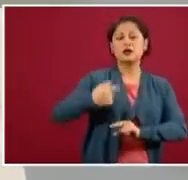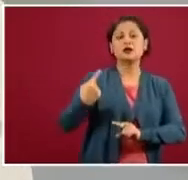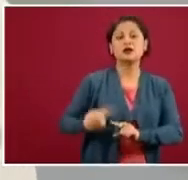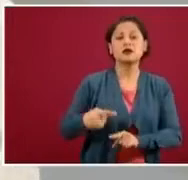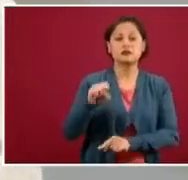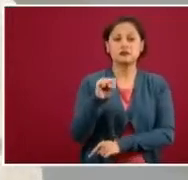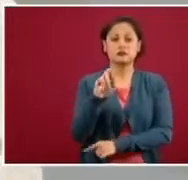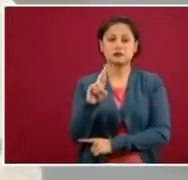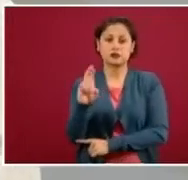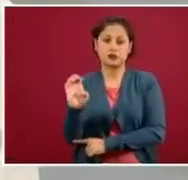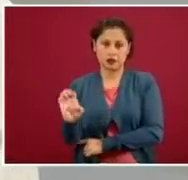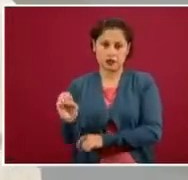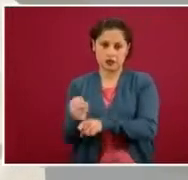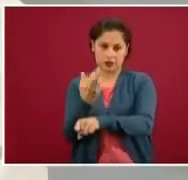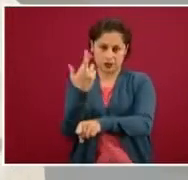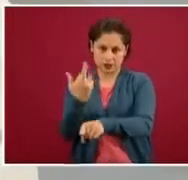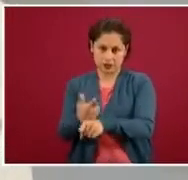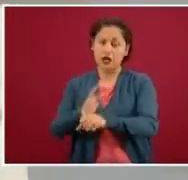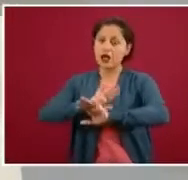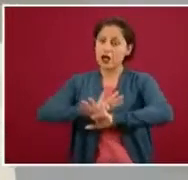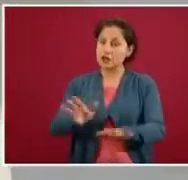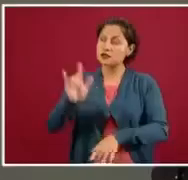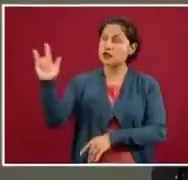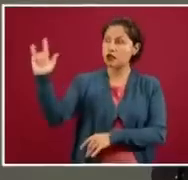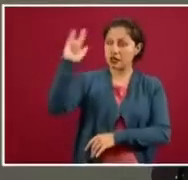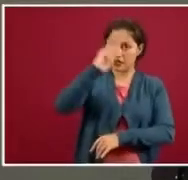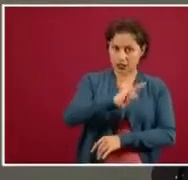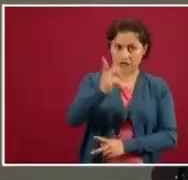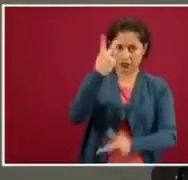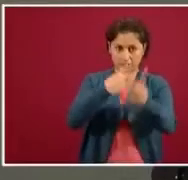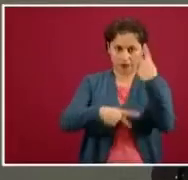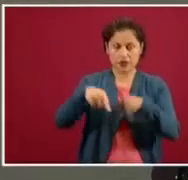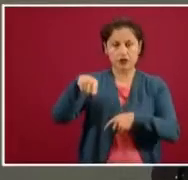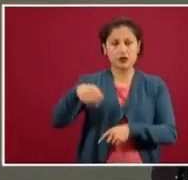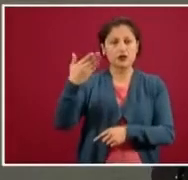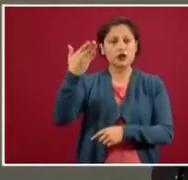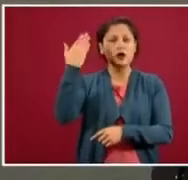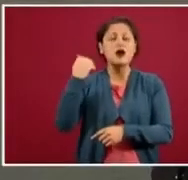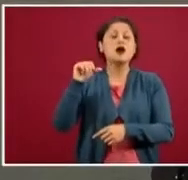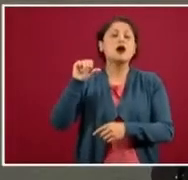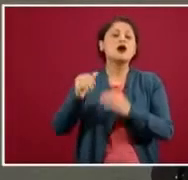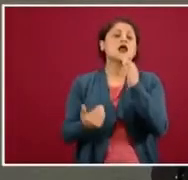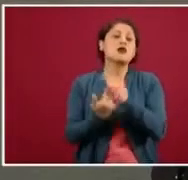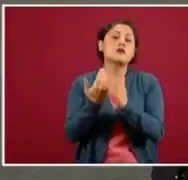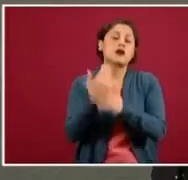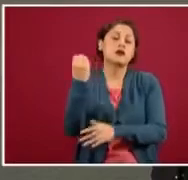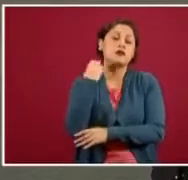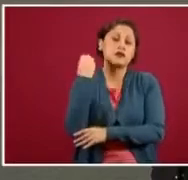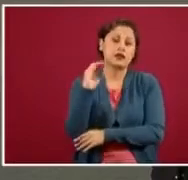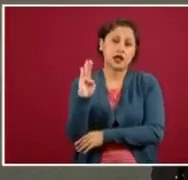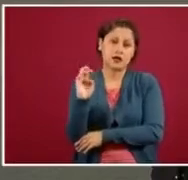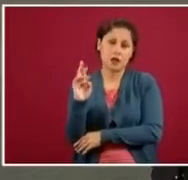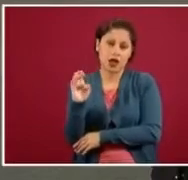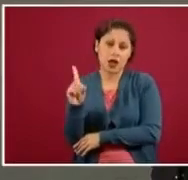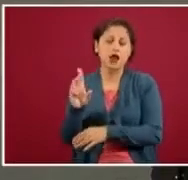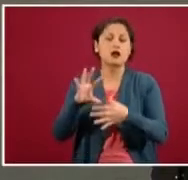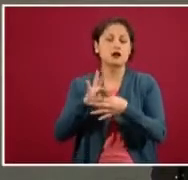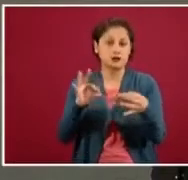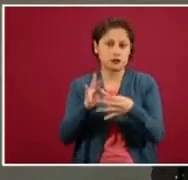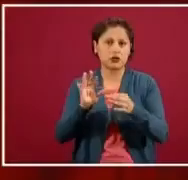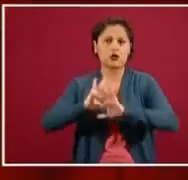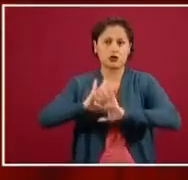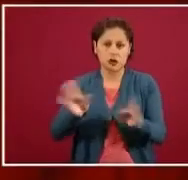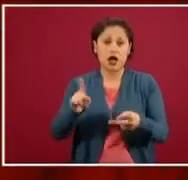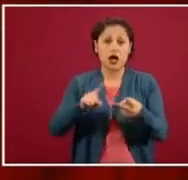Exteriores. Entonces ya llegó el primer embarque, lo anunció el canciller Marcelo Ebrard en la conferencia matutina, ya llegó el segundo y lo vamos a estar